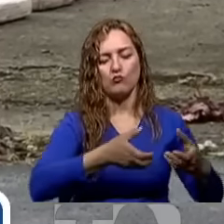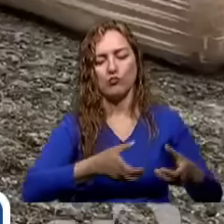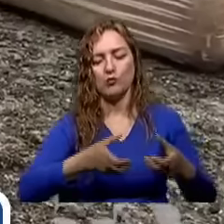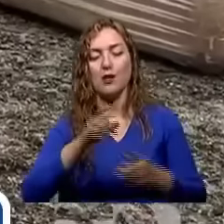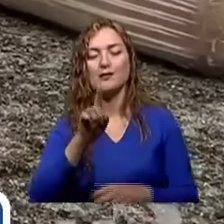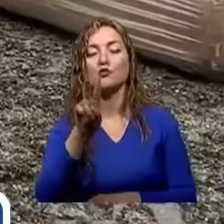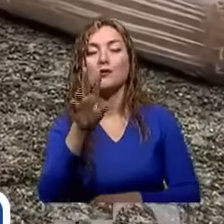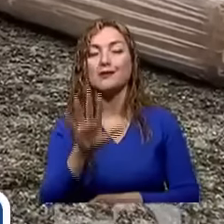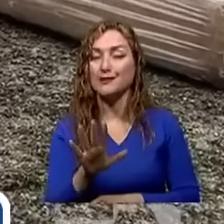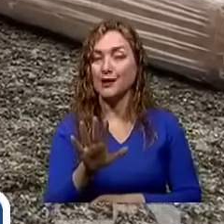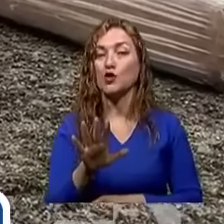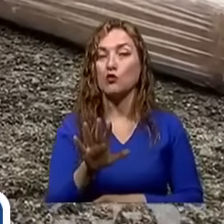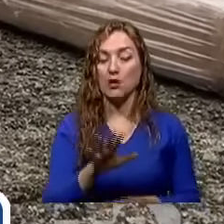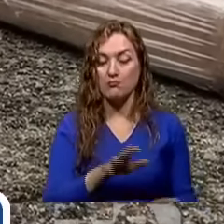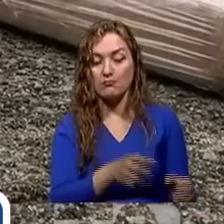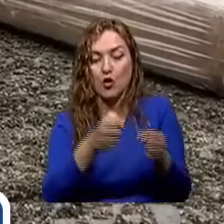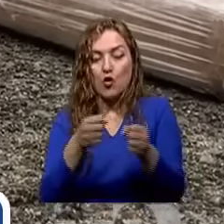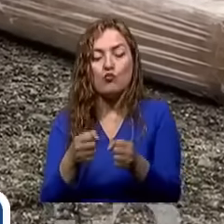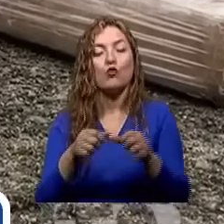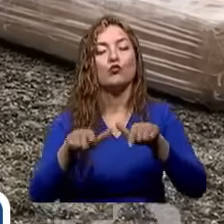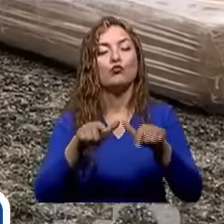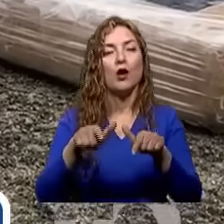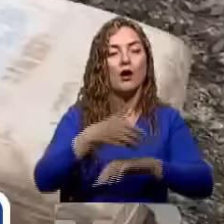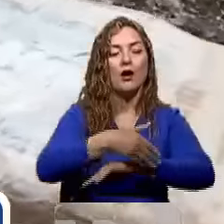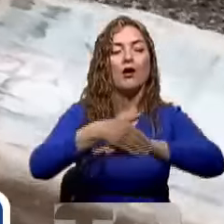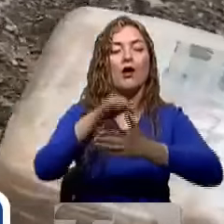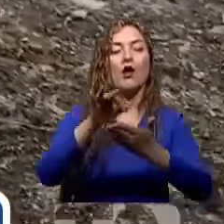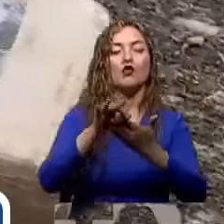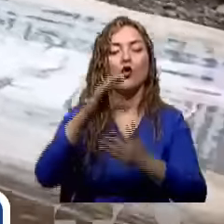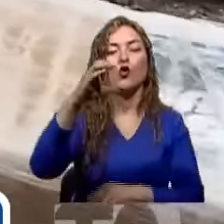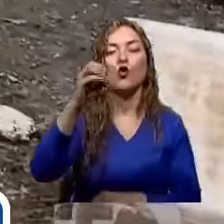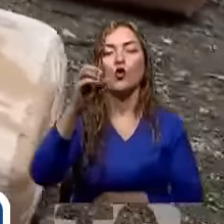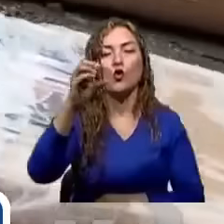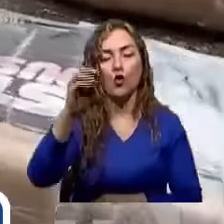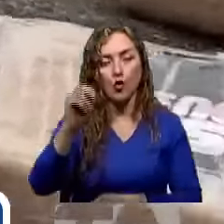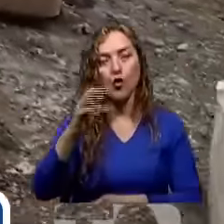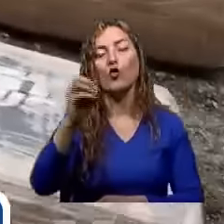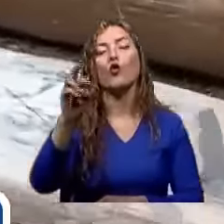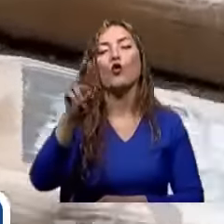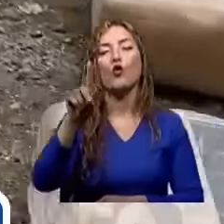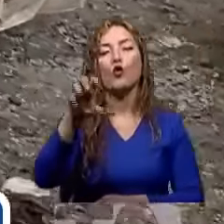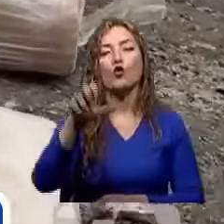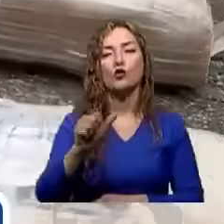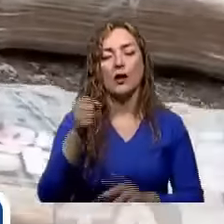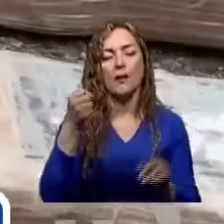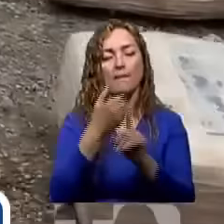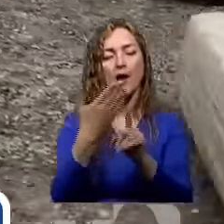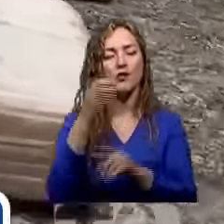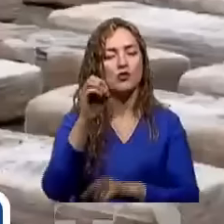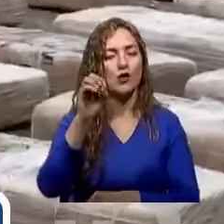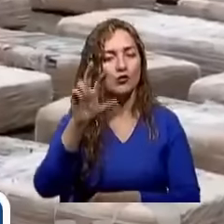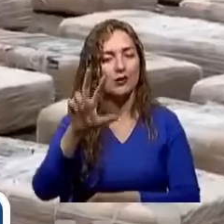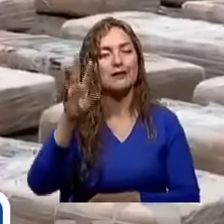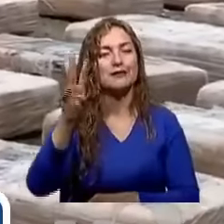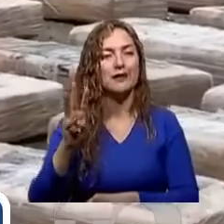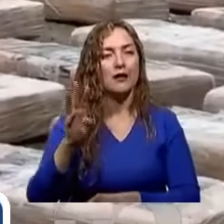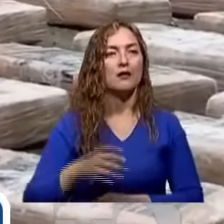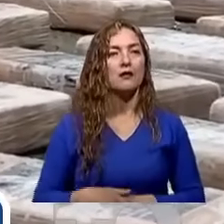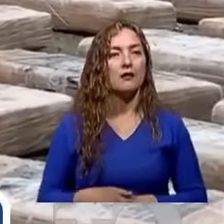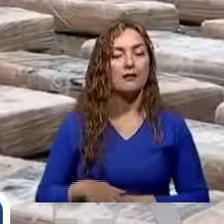sujetas a fiscalización fueron decomisados en el paso lateral del Cantón La Concordia. Esto tras la operación denominada Impacto 036. El